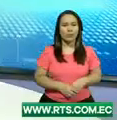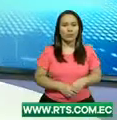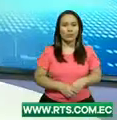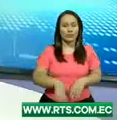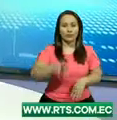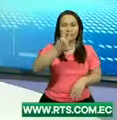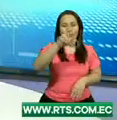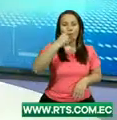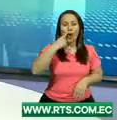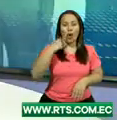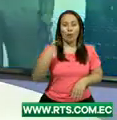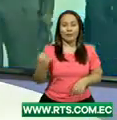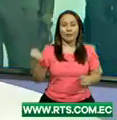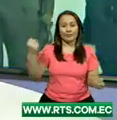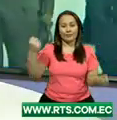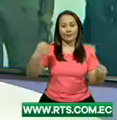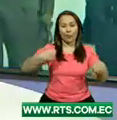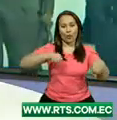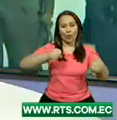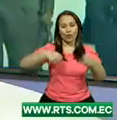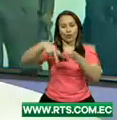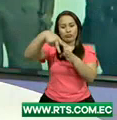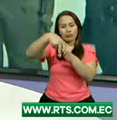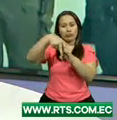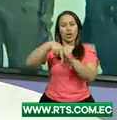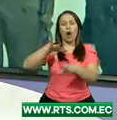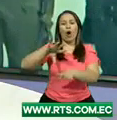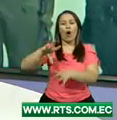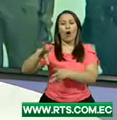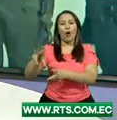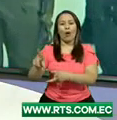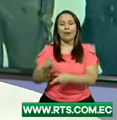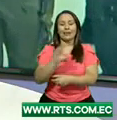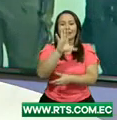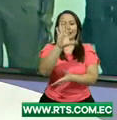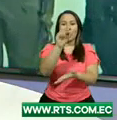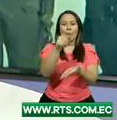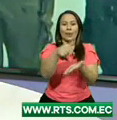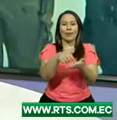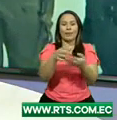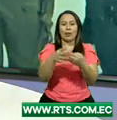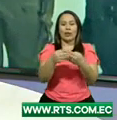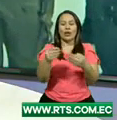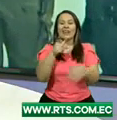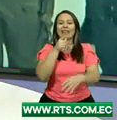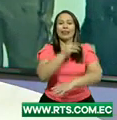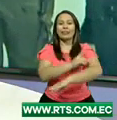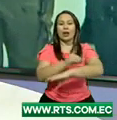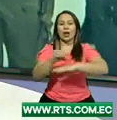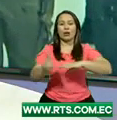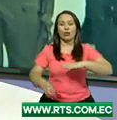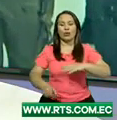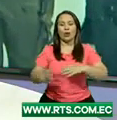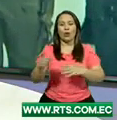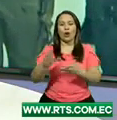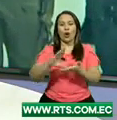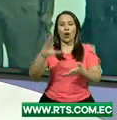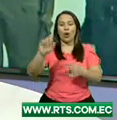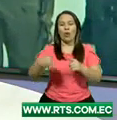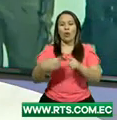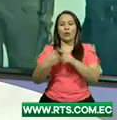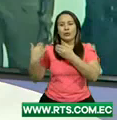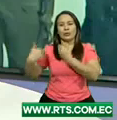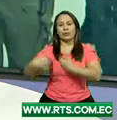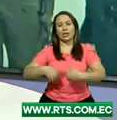tres hombres a bordo de una moto robaron 50.000 dólares a directivos de un colegio privado cuando iban a realizar un depósito